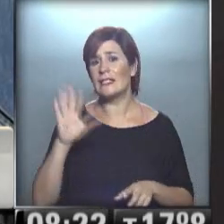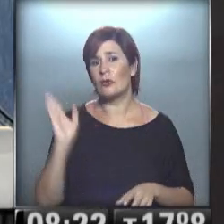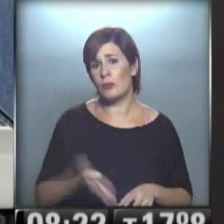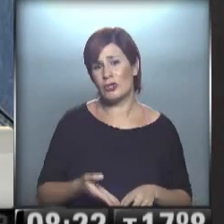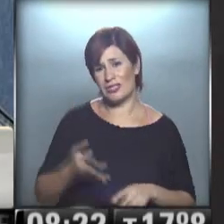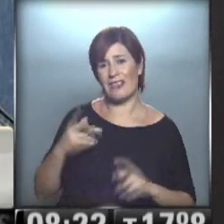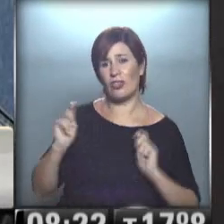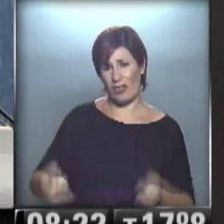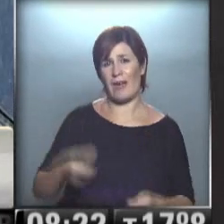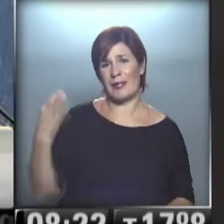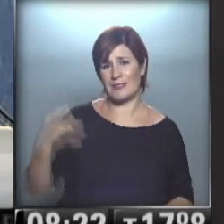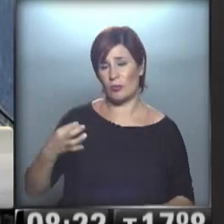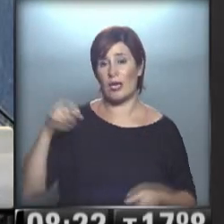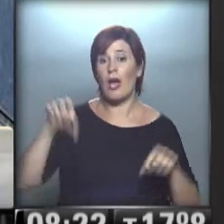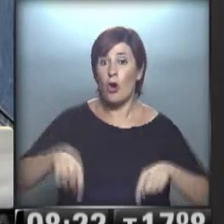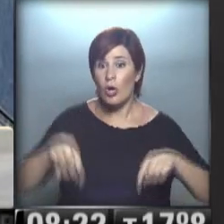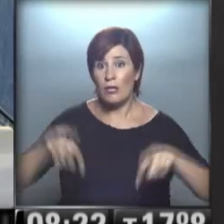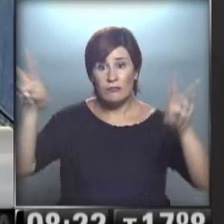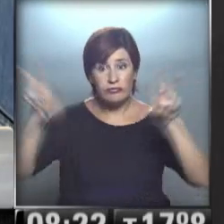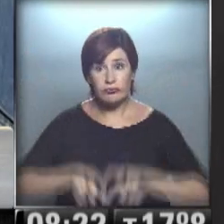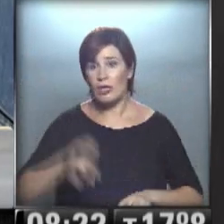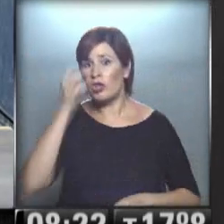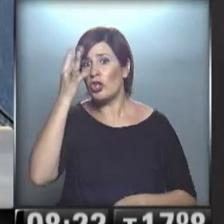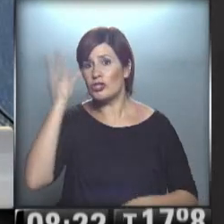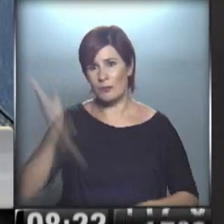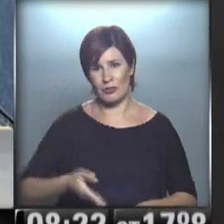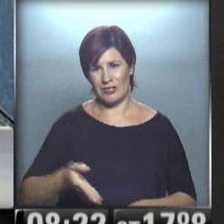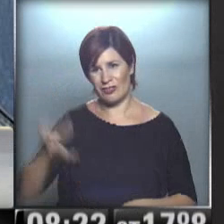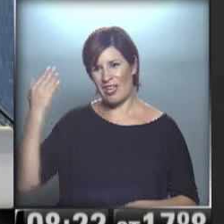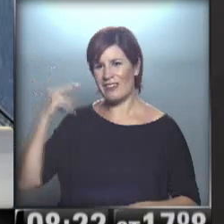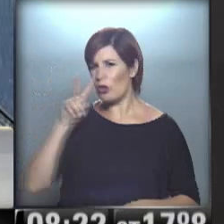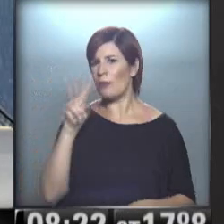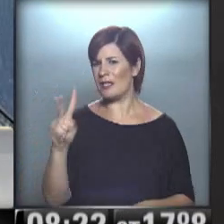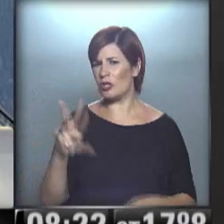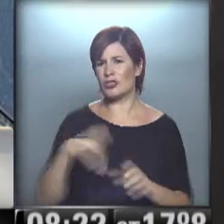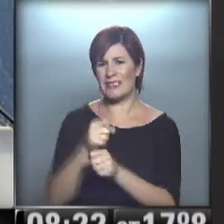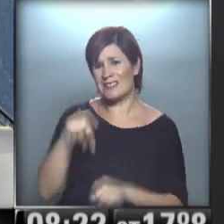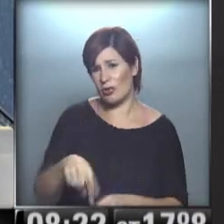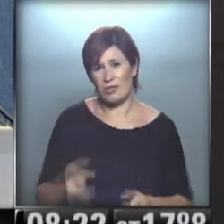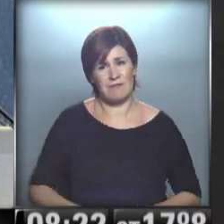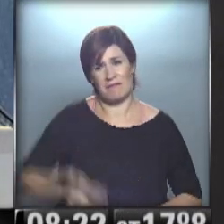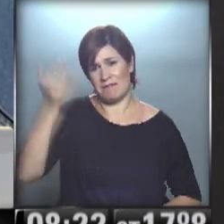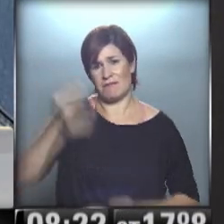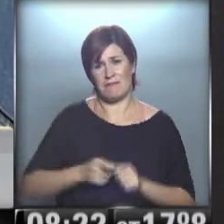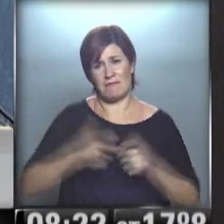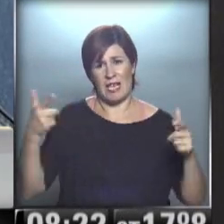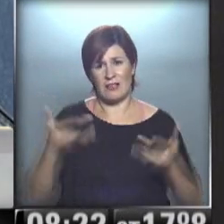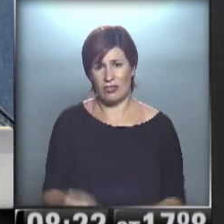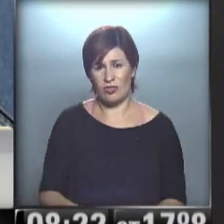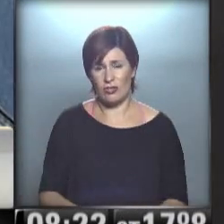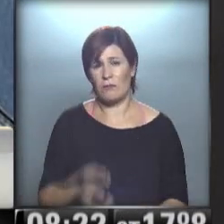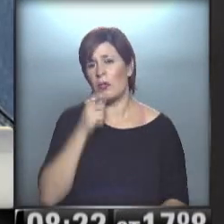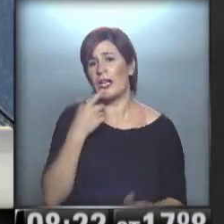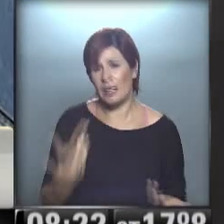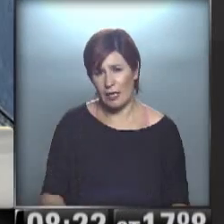está superando 12 puntos del Producto Interno Bruto. Y eso se traduce desde asignación universal